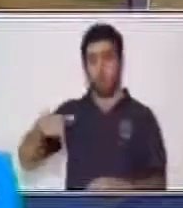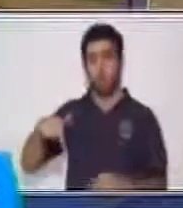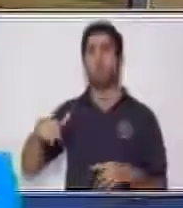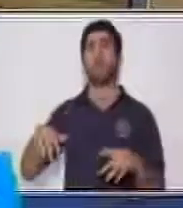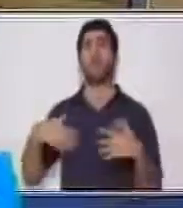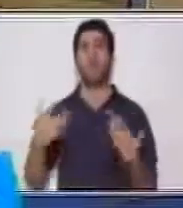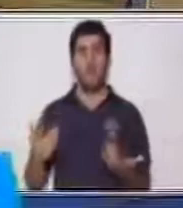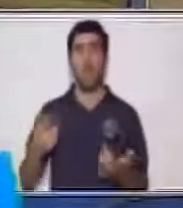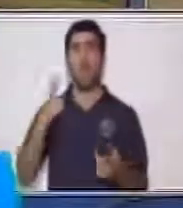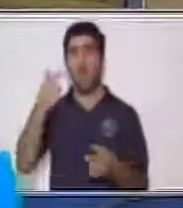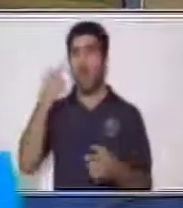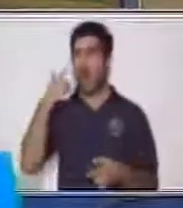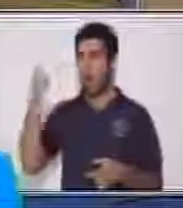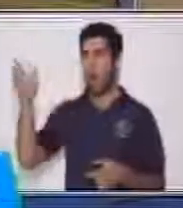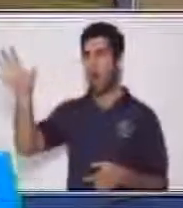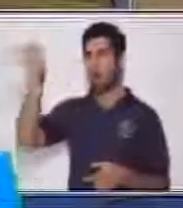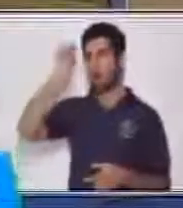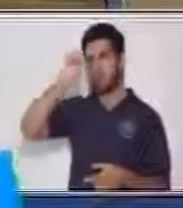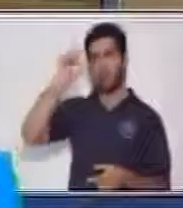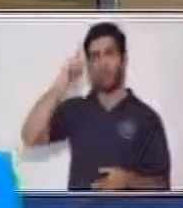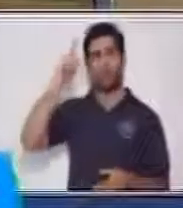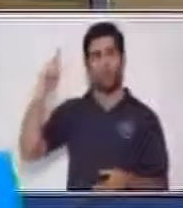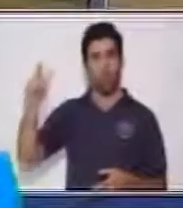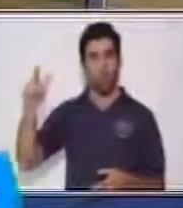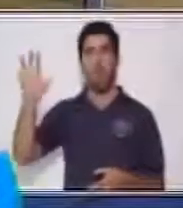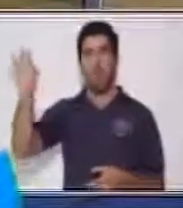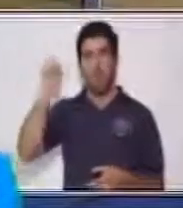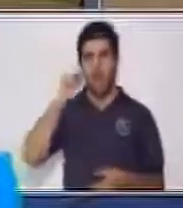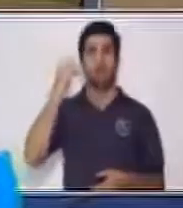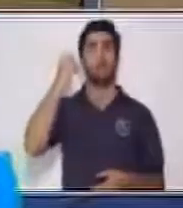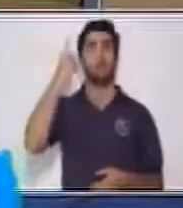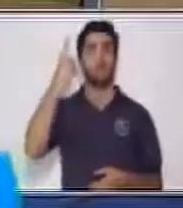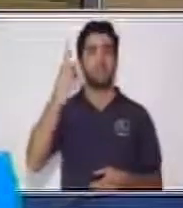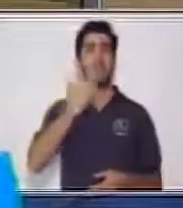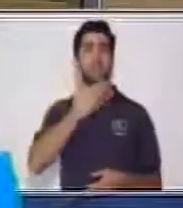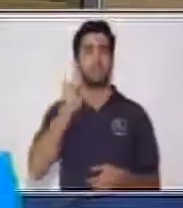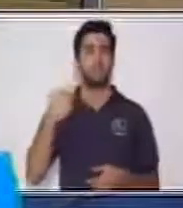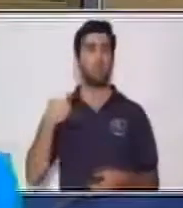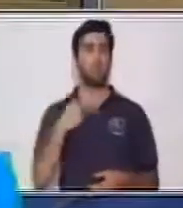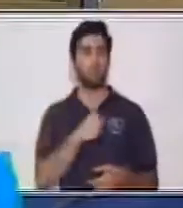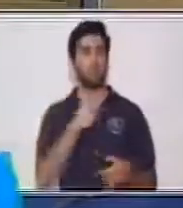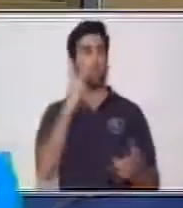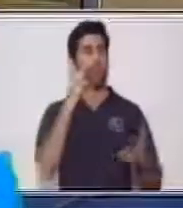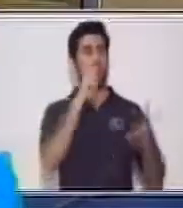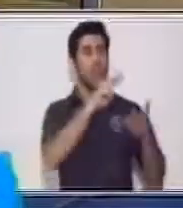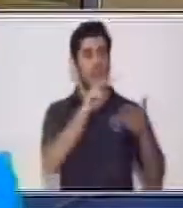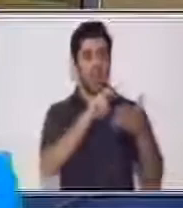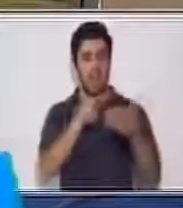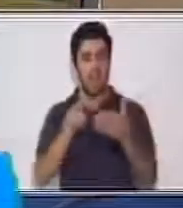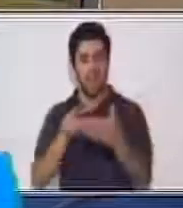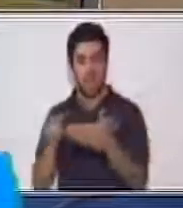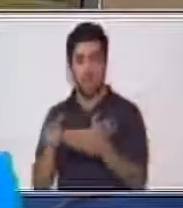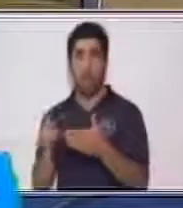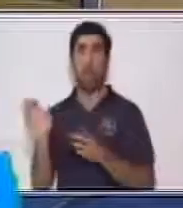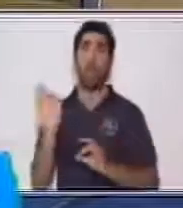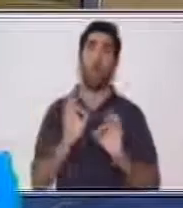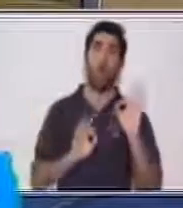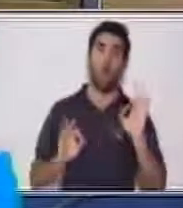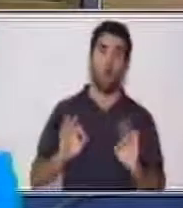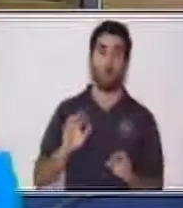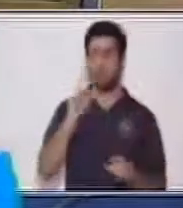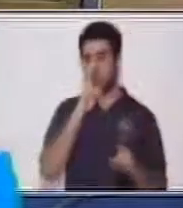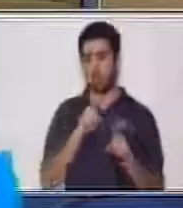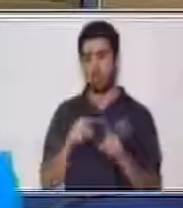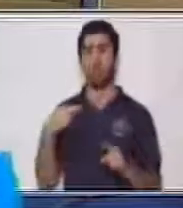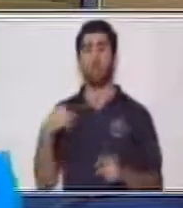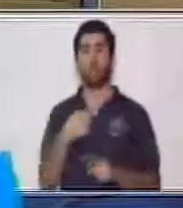de secuencias lógicas que nosotros logremos entender lo que estamos leyendo o cuando estamos comunicándonos con los